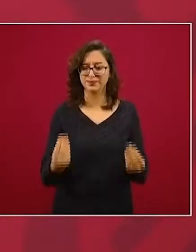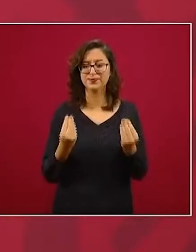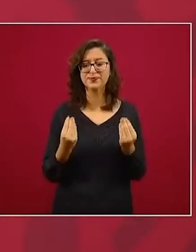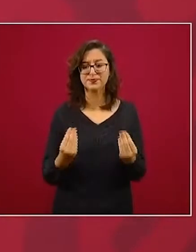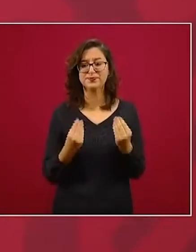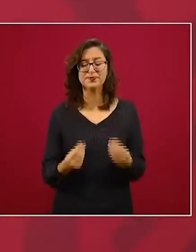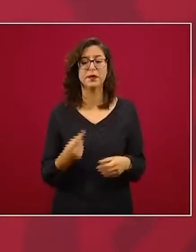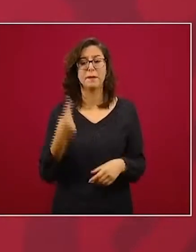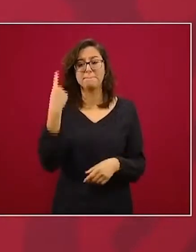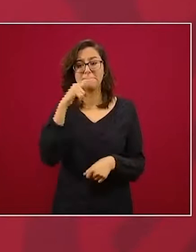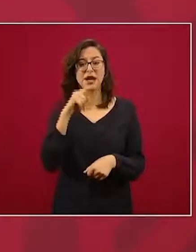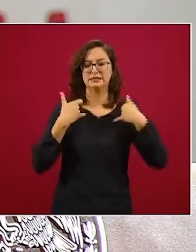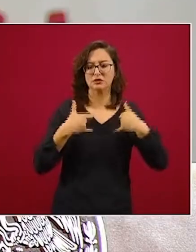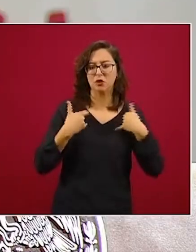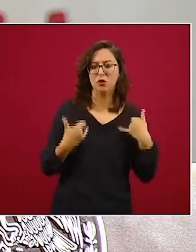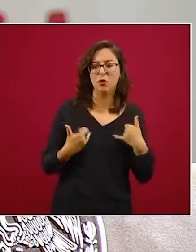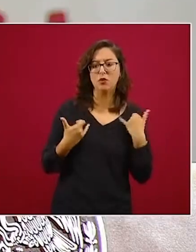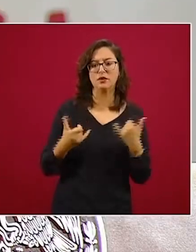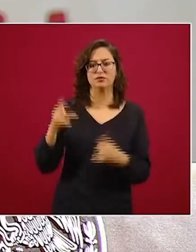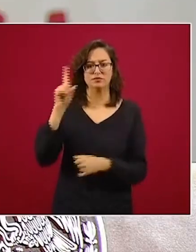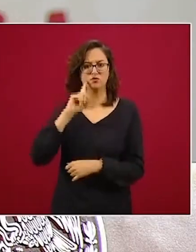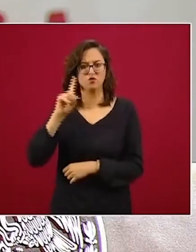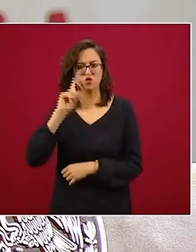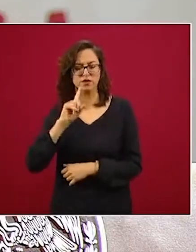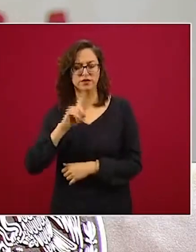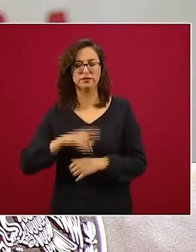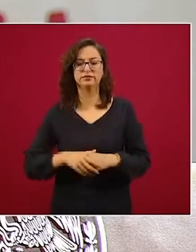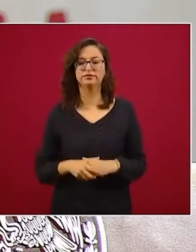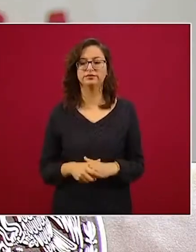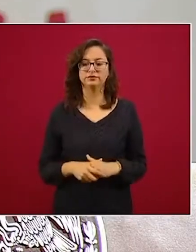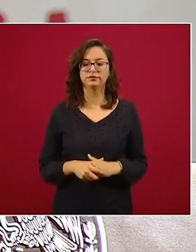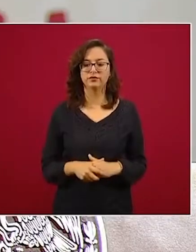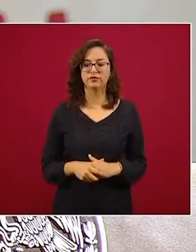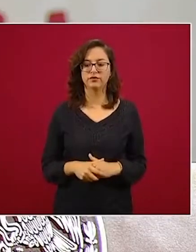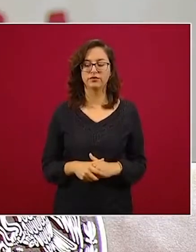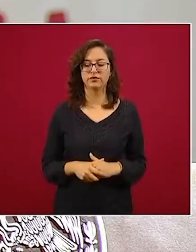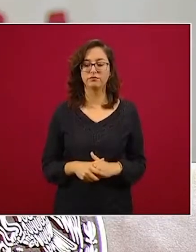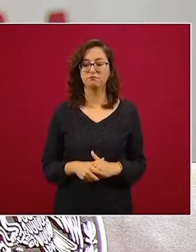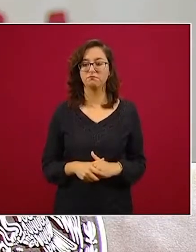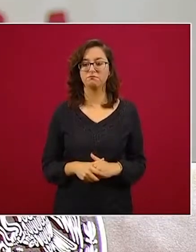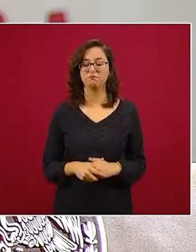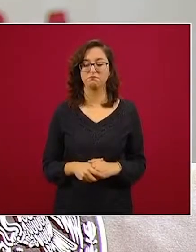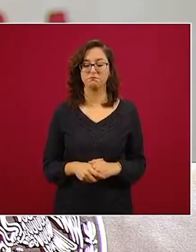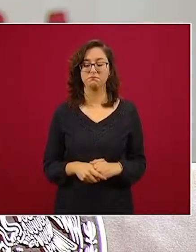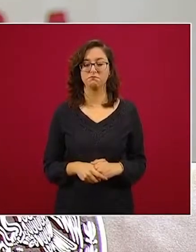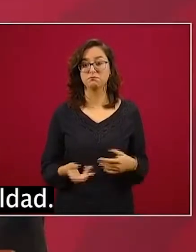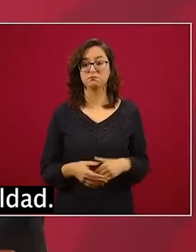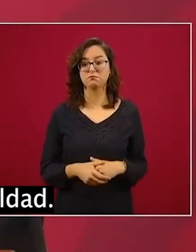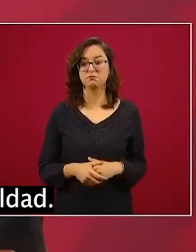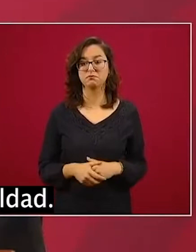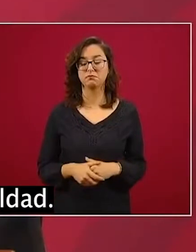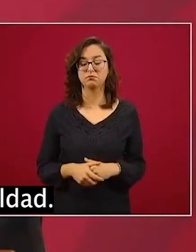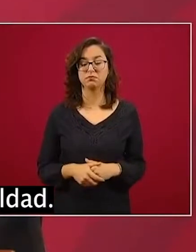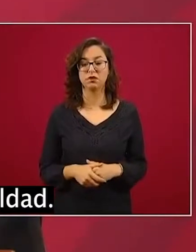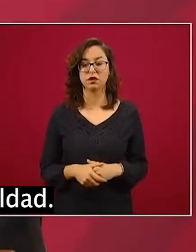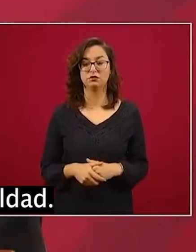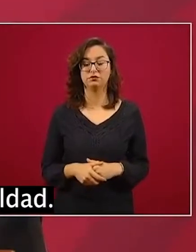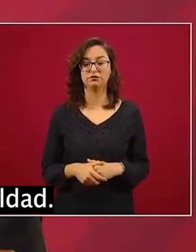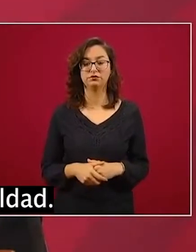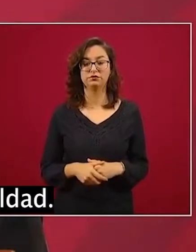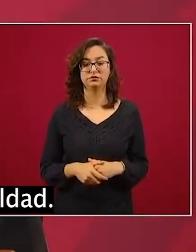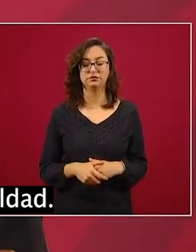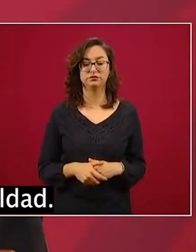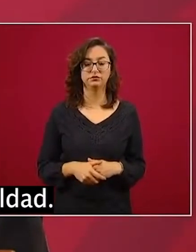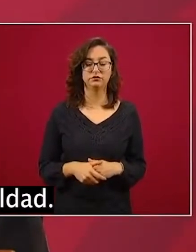niñas, de adolescentes, de mujeres. Les comentaría que